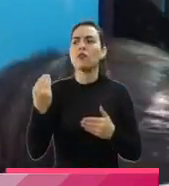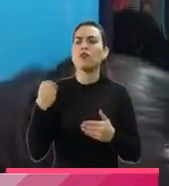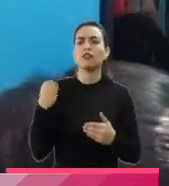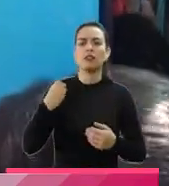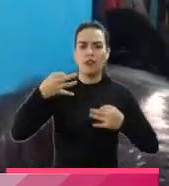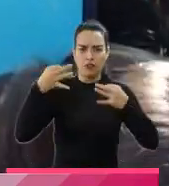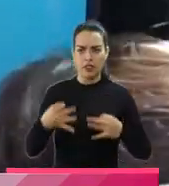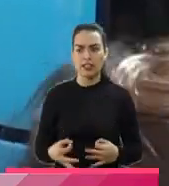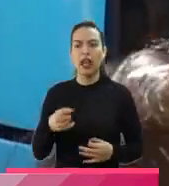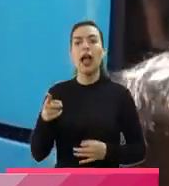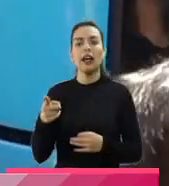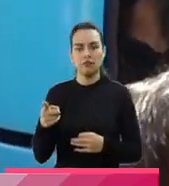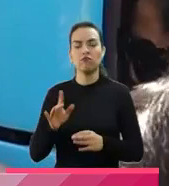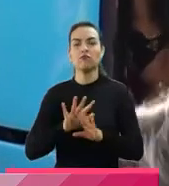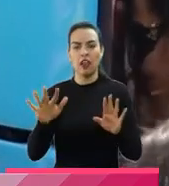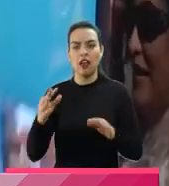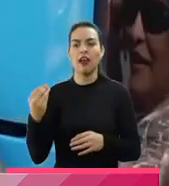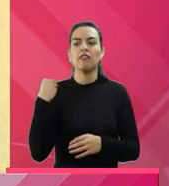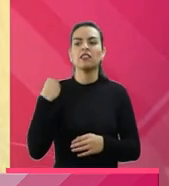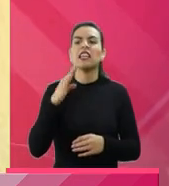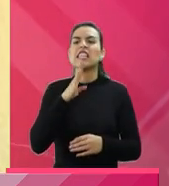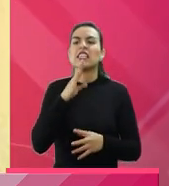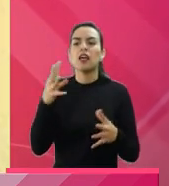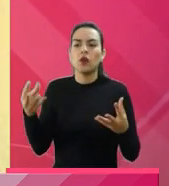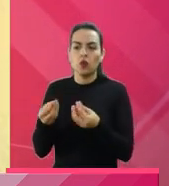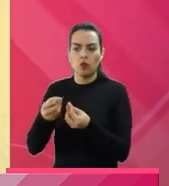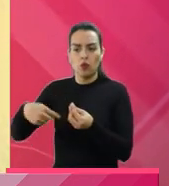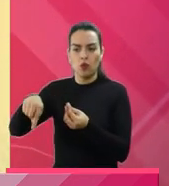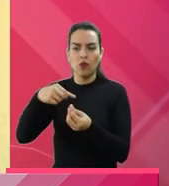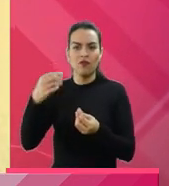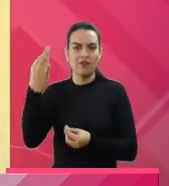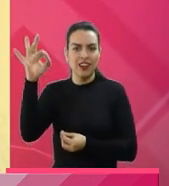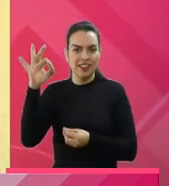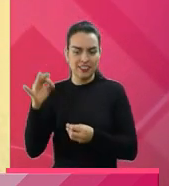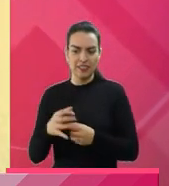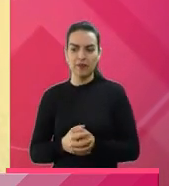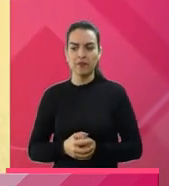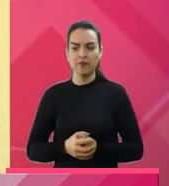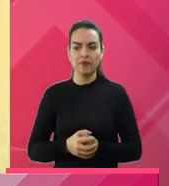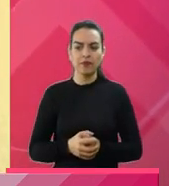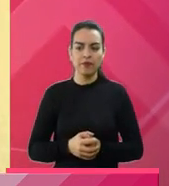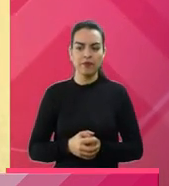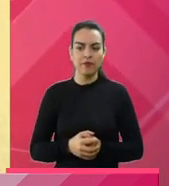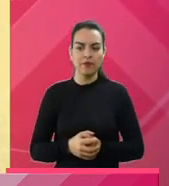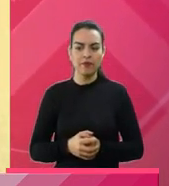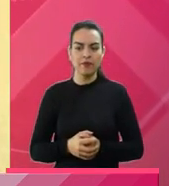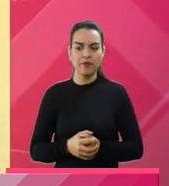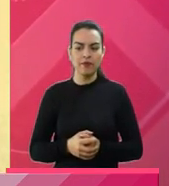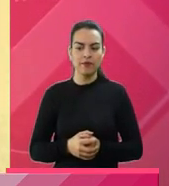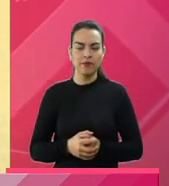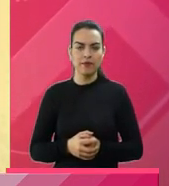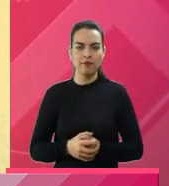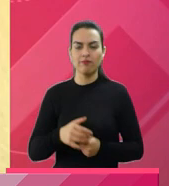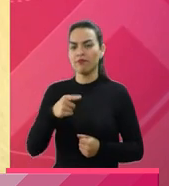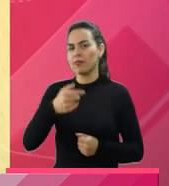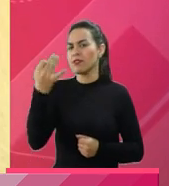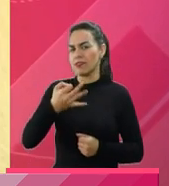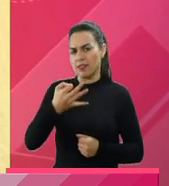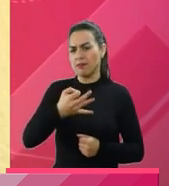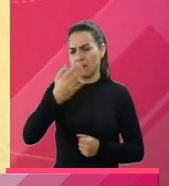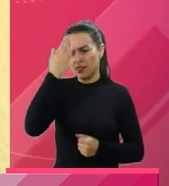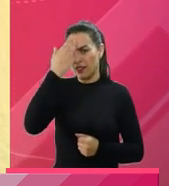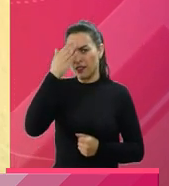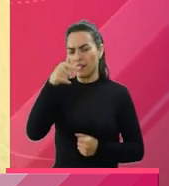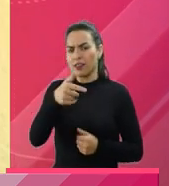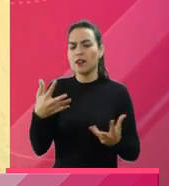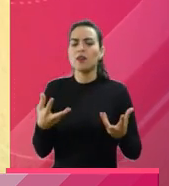su fiel escudero en carreteras francesas. Sabe ya en algo que siempre va a estar pues mi grupo